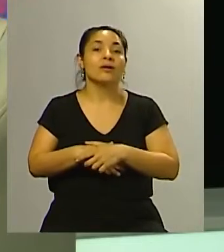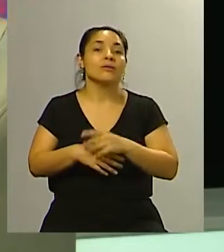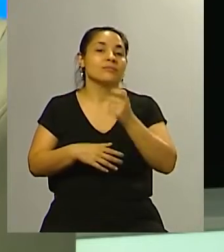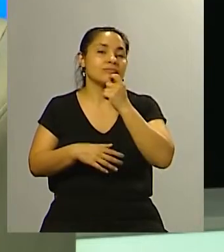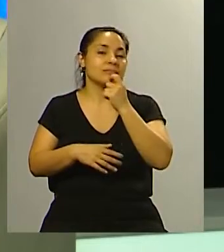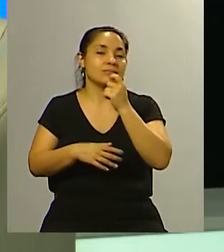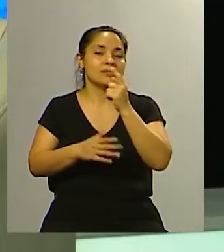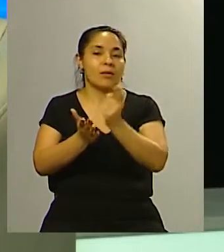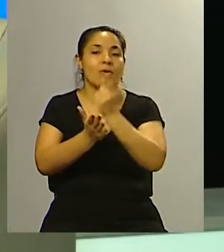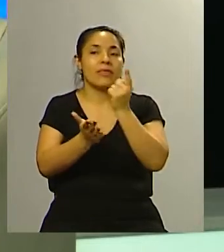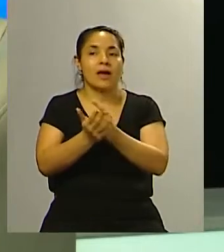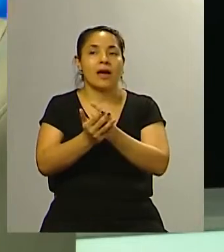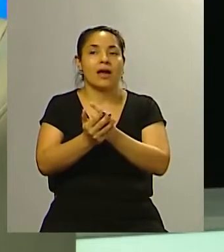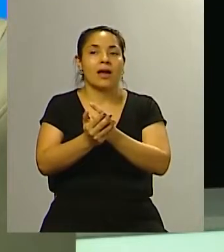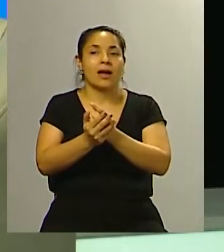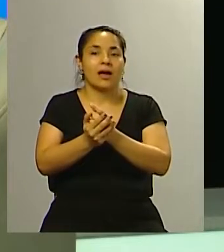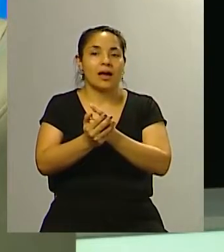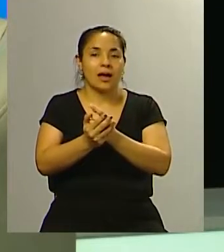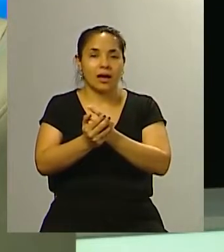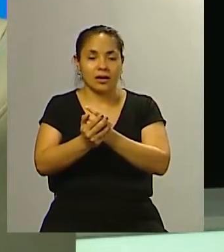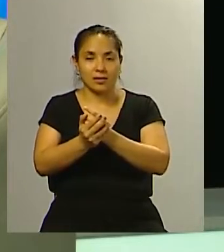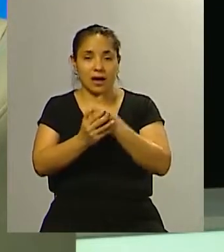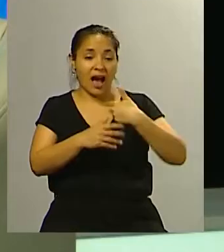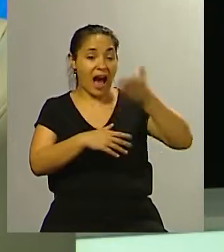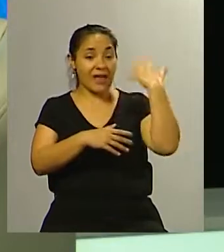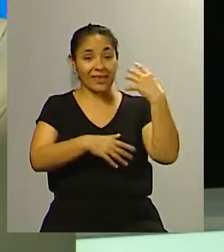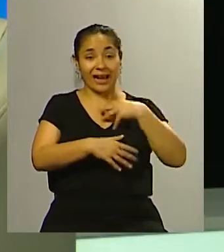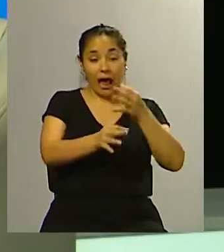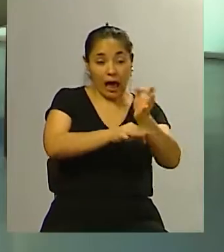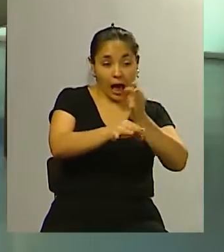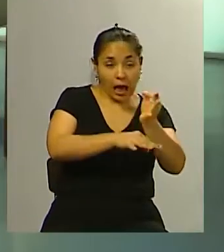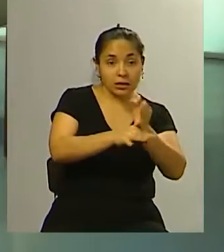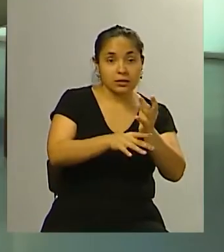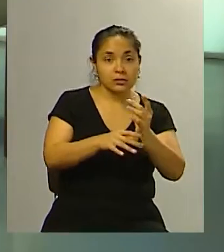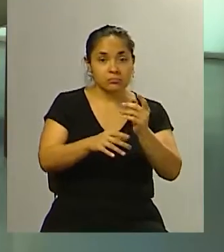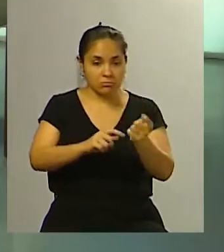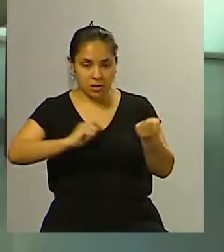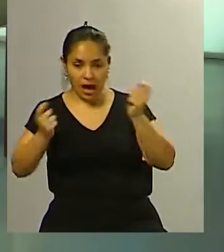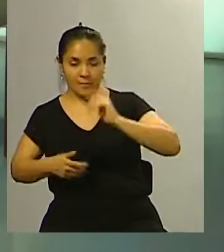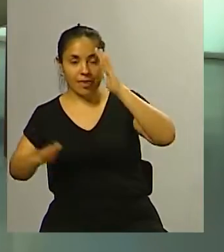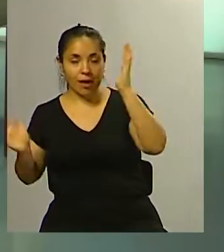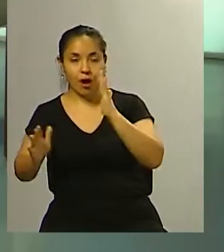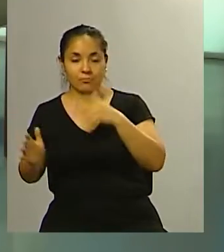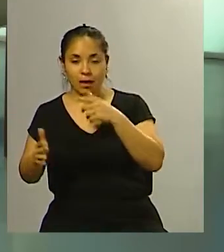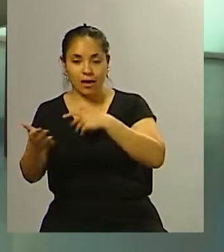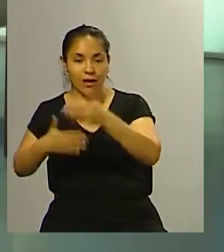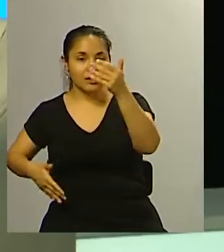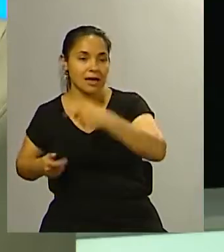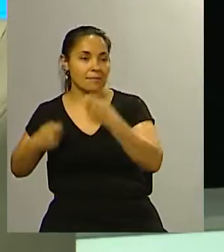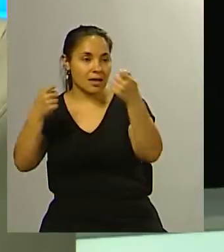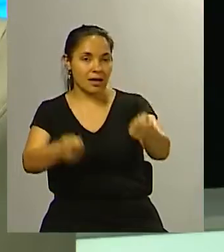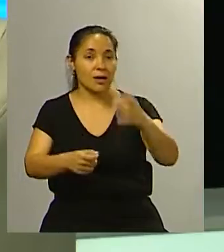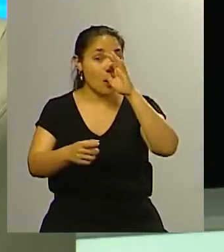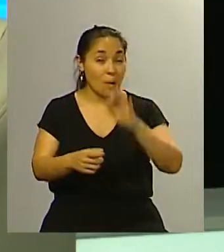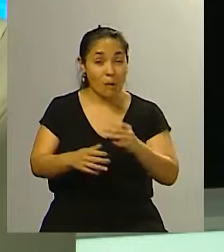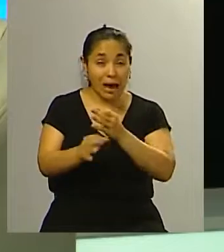evaluación con un formato que nunca desarrolló en clase, porque para el estudiante es nuevo y se encuentra con la sorpresa, como también para